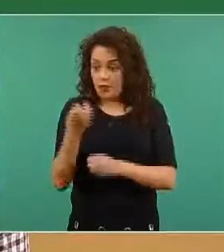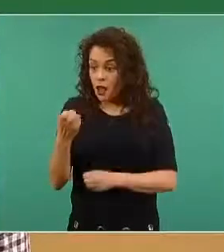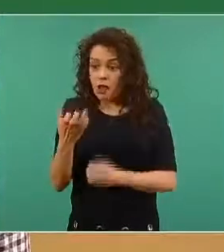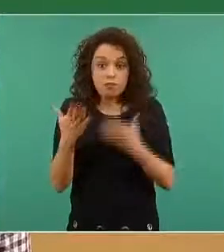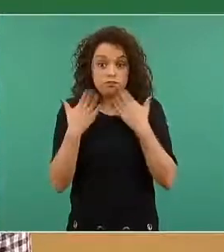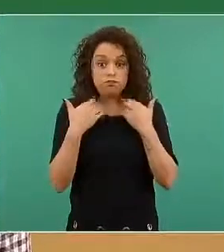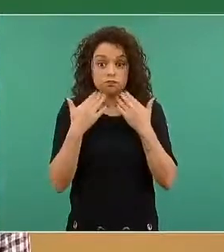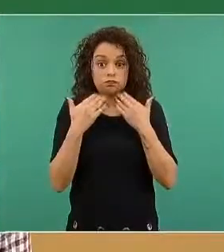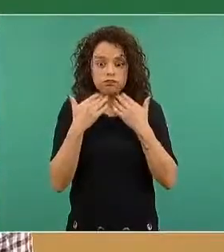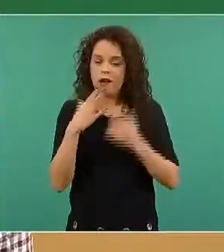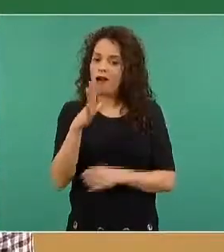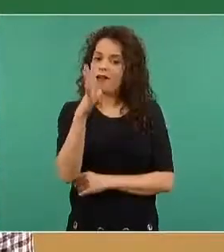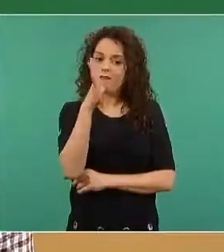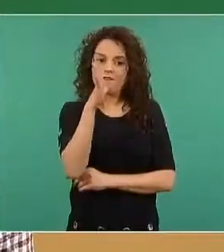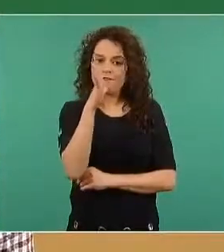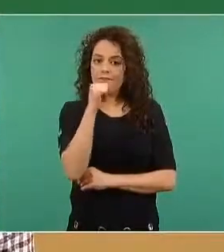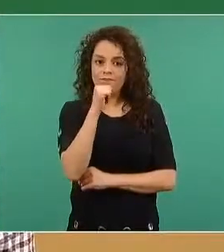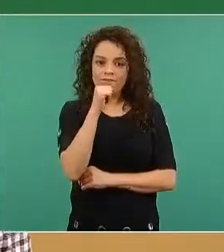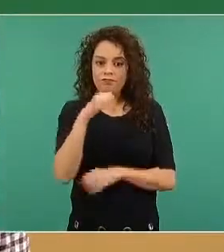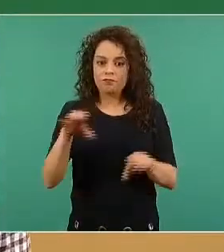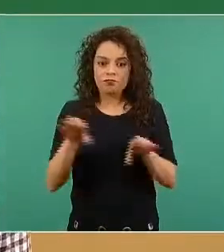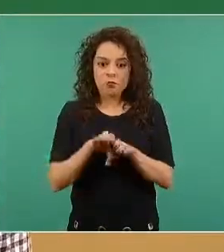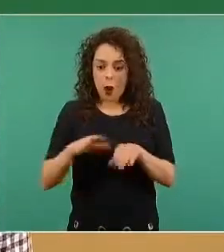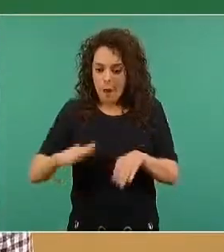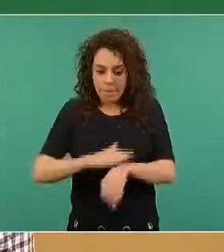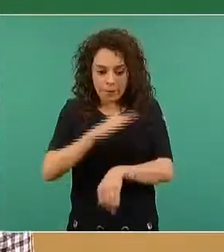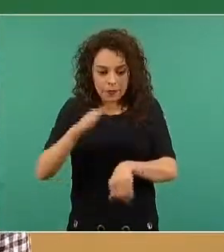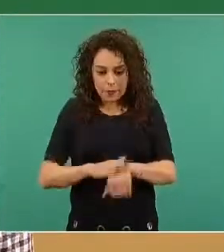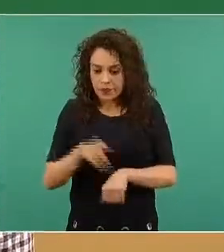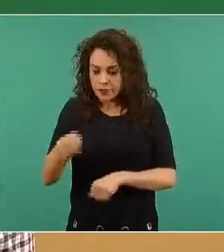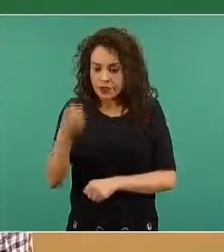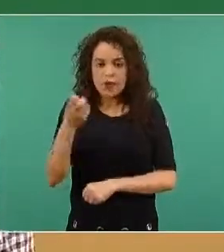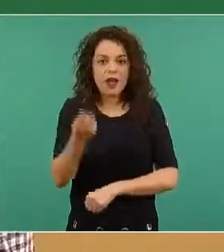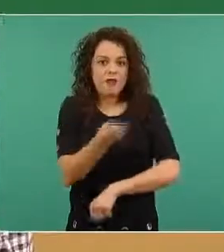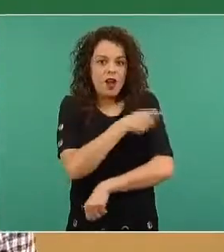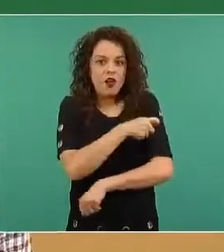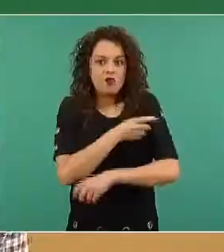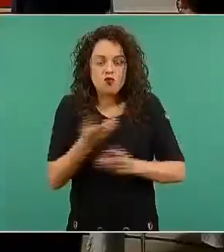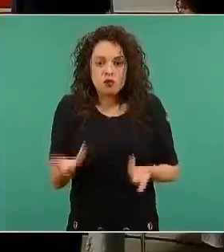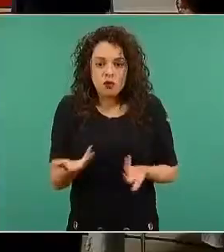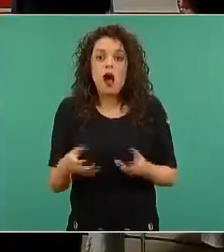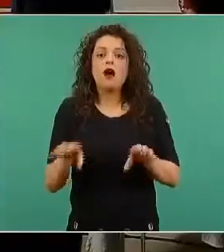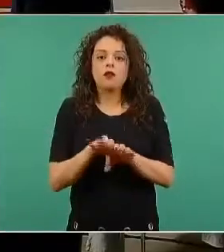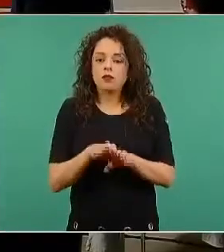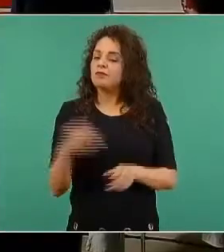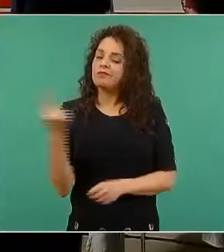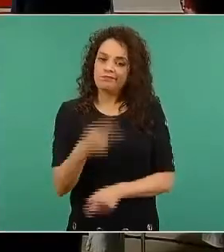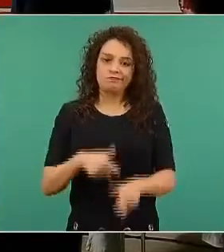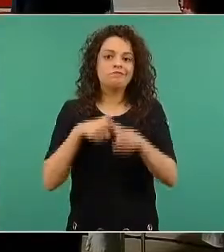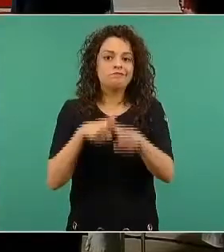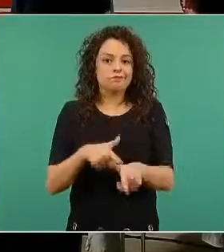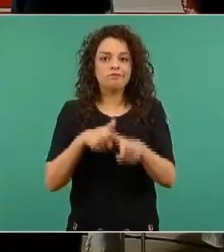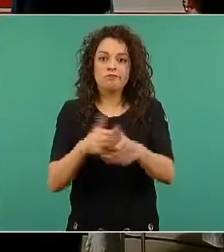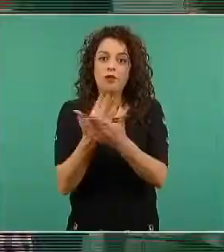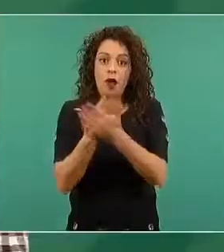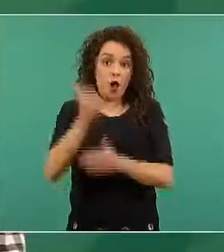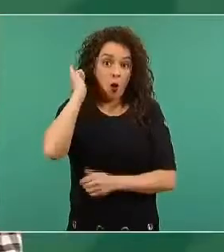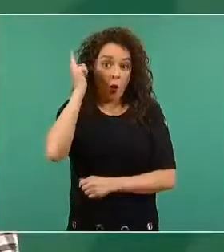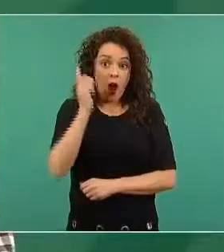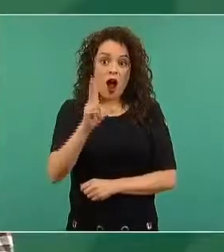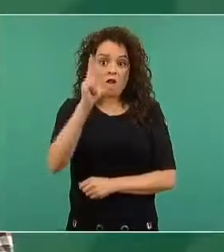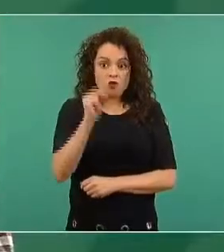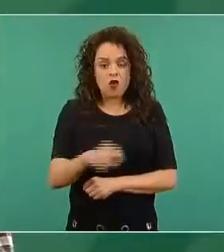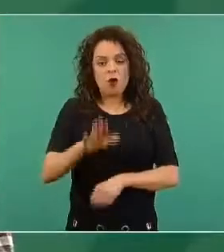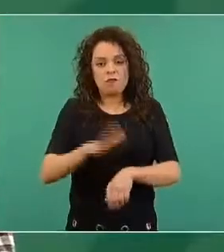no es posible evaluar la vacuna y por lo tanto seguiremos en espera y ojalá no se tarden para